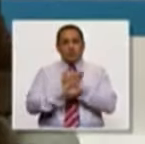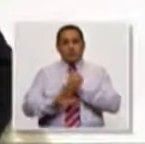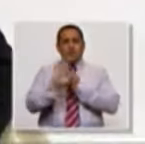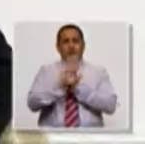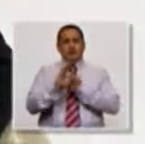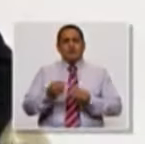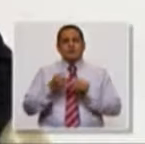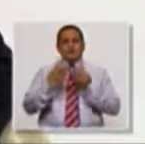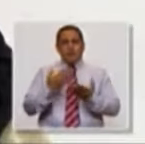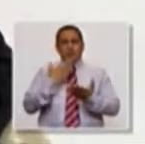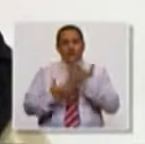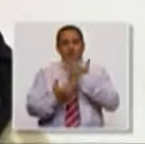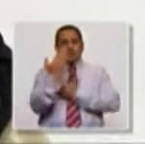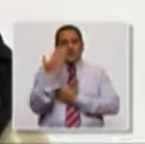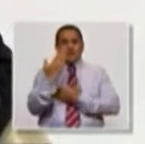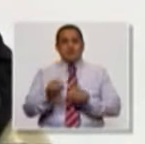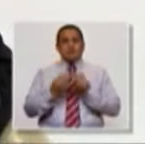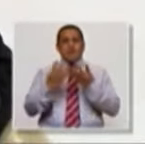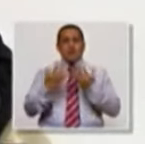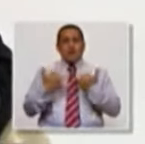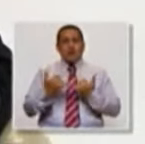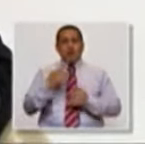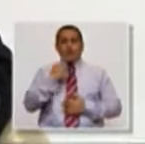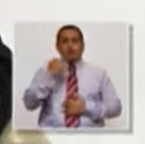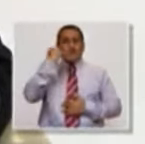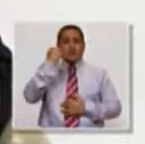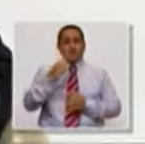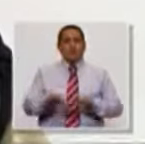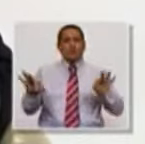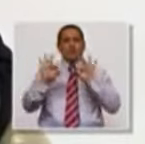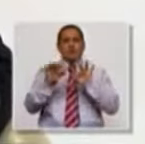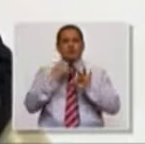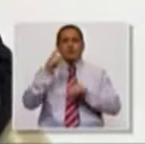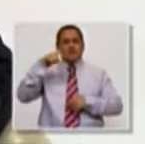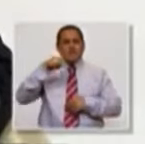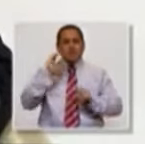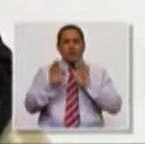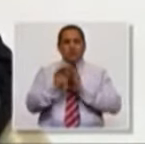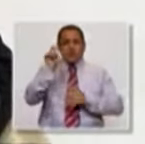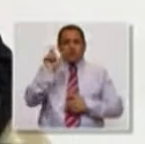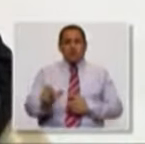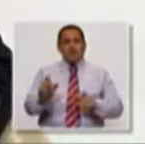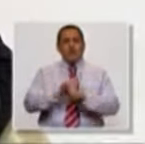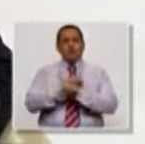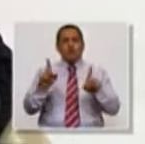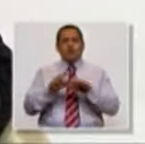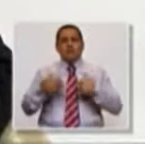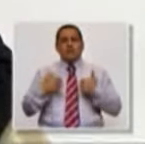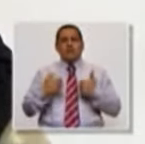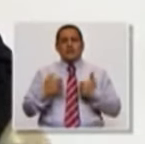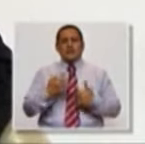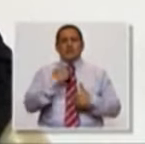protegerlos. Exactamente, Rocío, buenos días. Mira, los derechos fundamentales son tan inherentes a la persona que no pueden ser